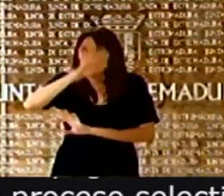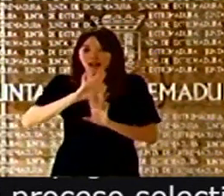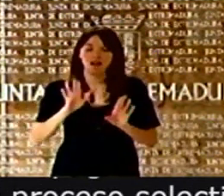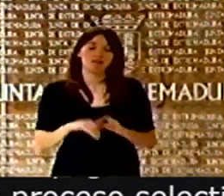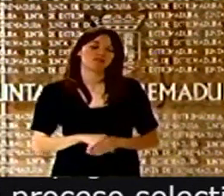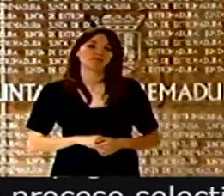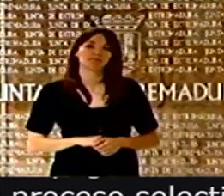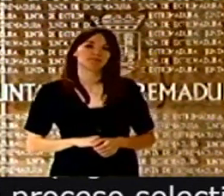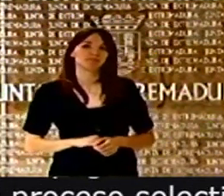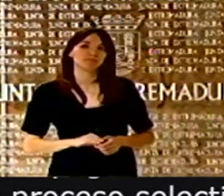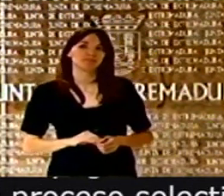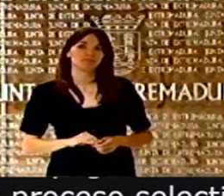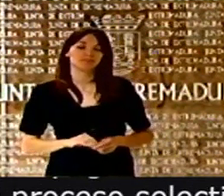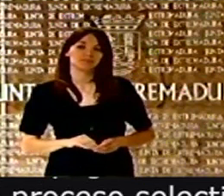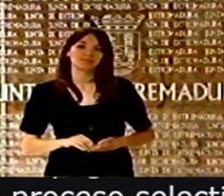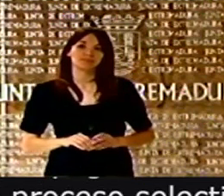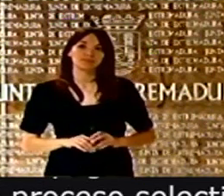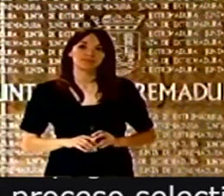idea.